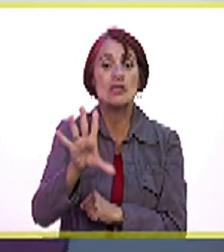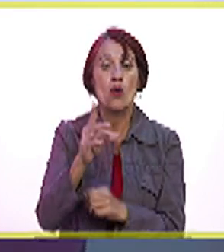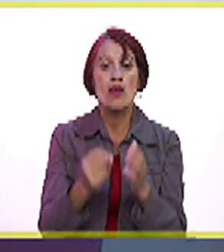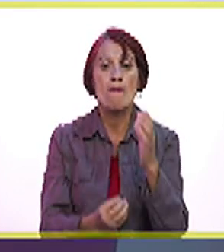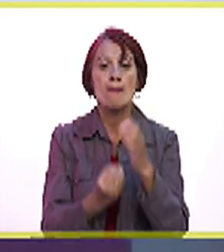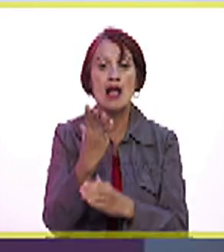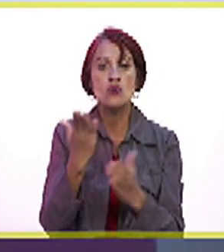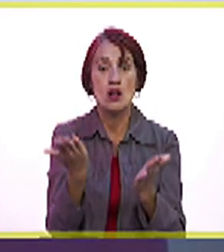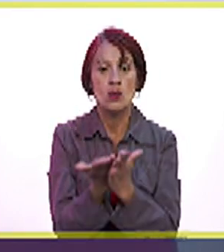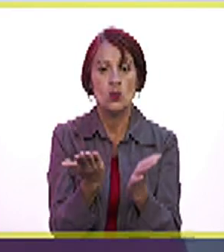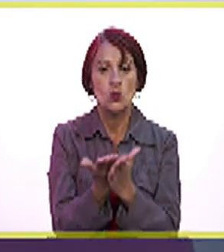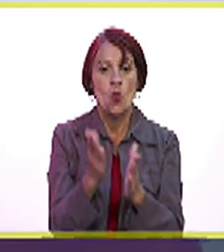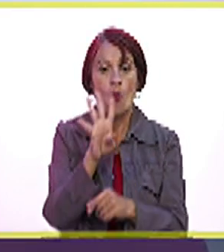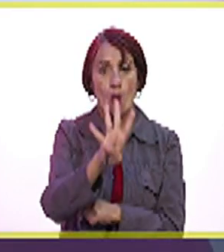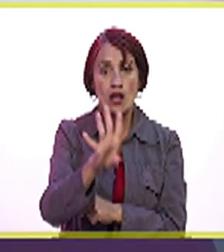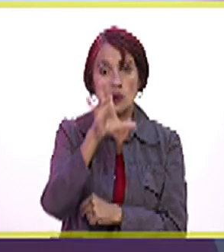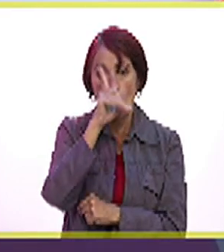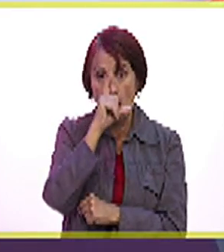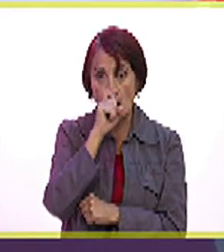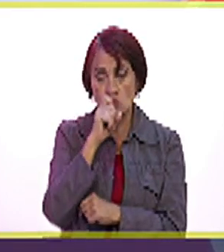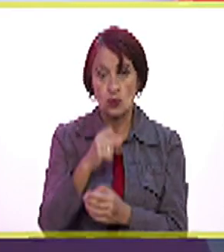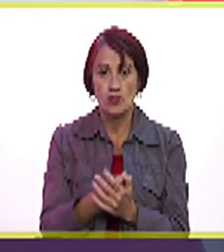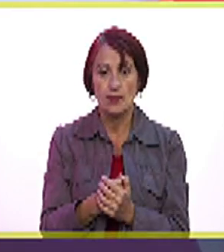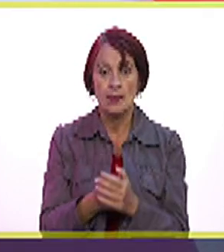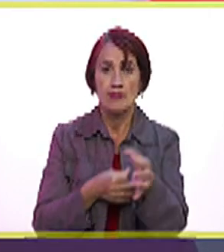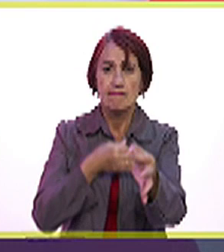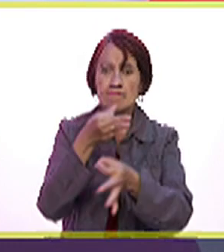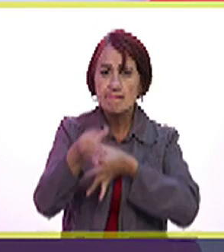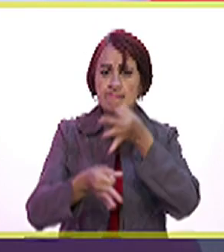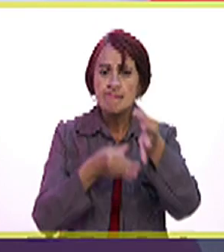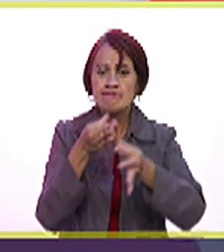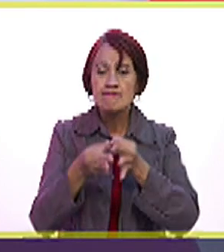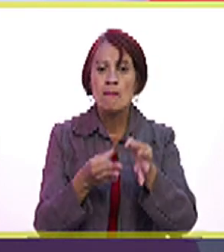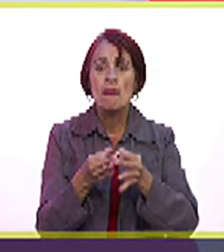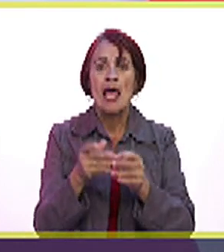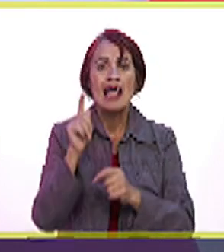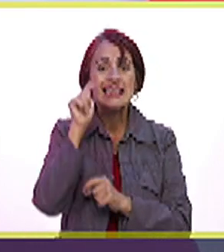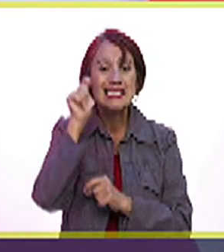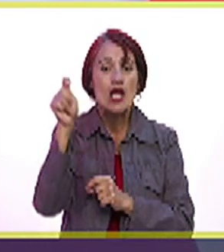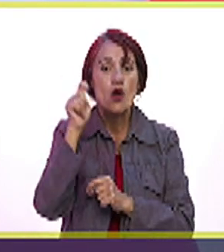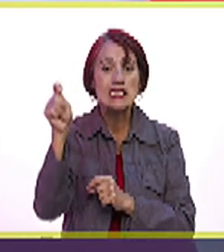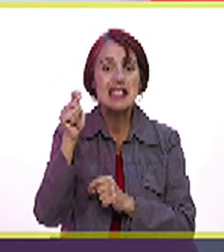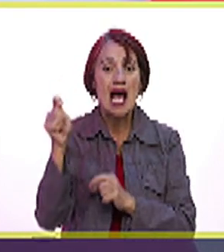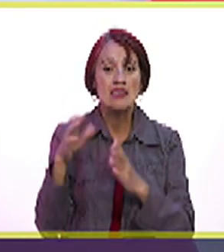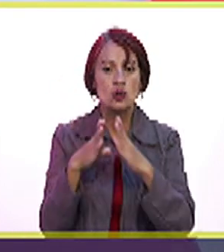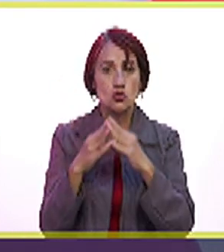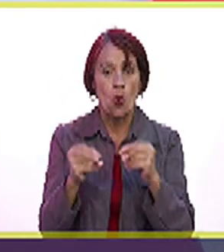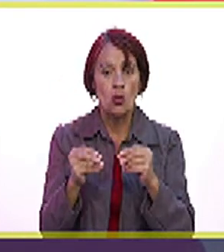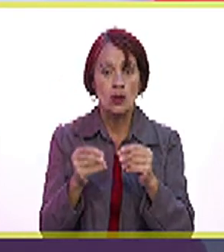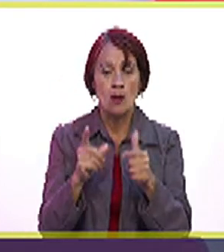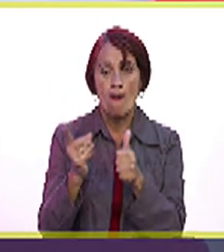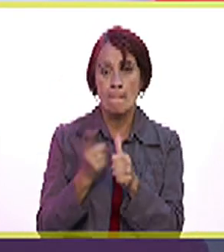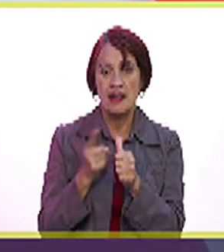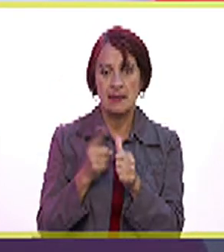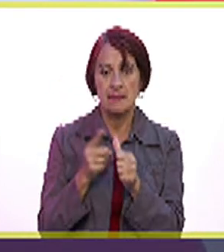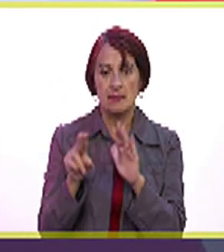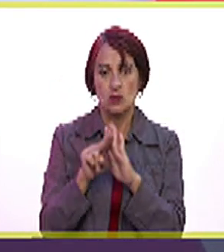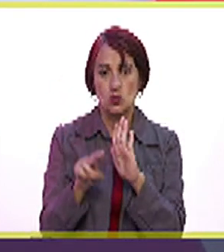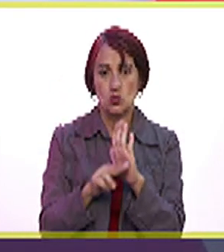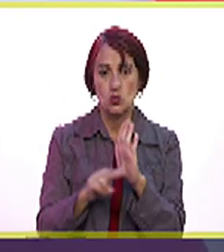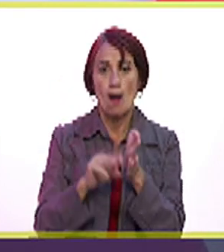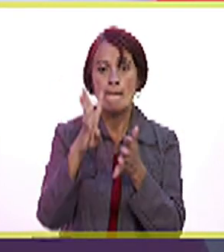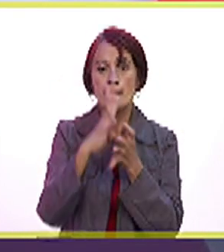Las estudiantes de cuarto año nos van a explicar los teoremas, las teorías y los principios